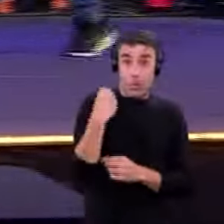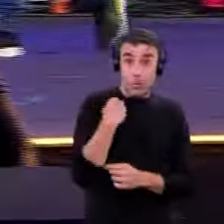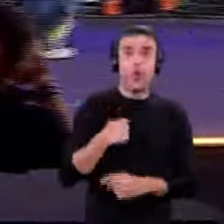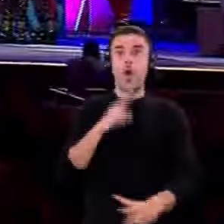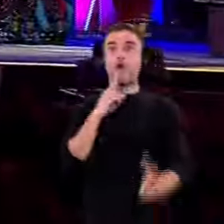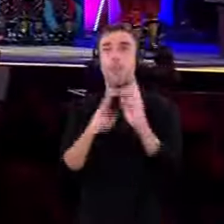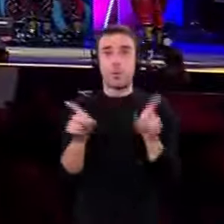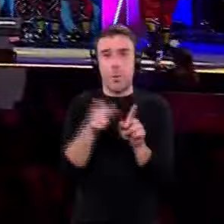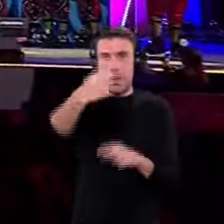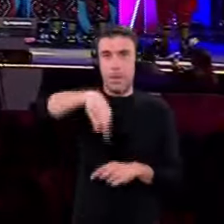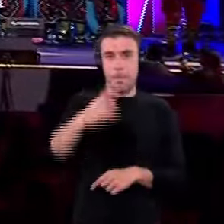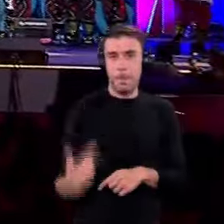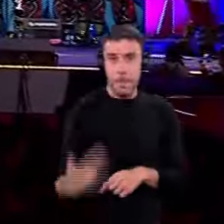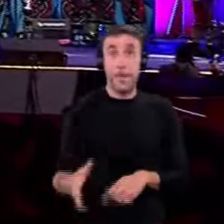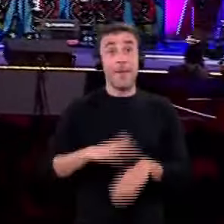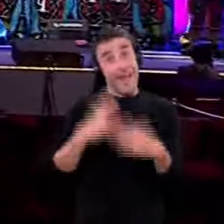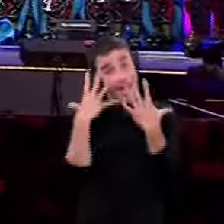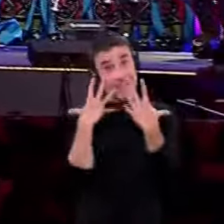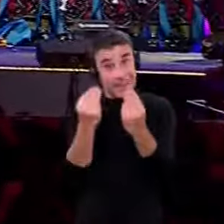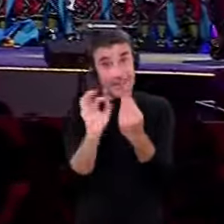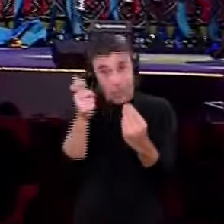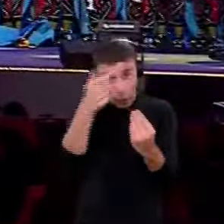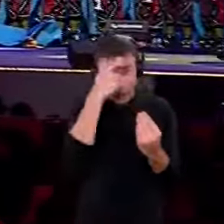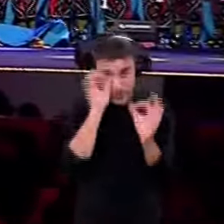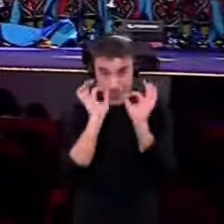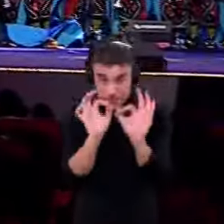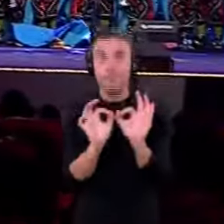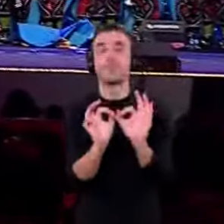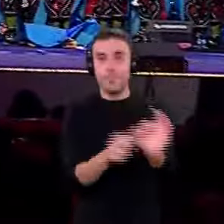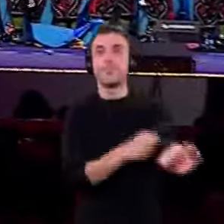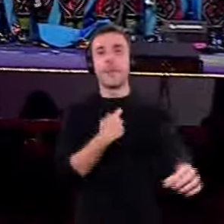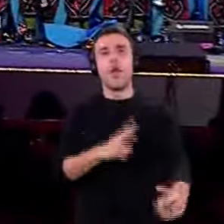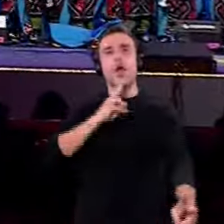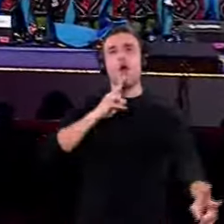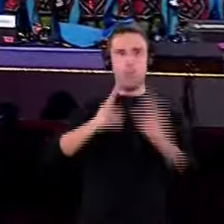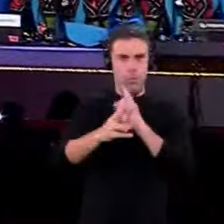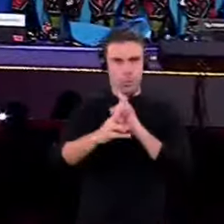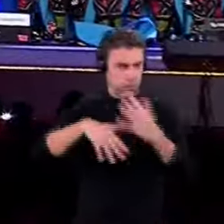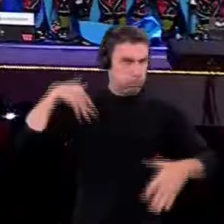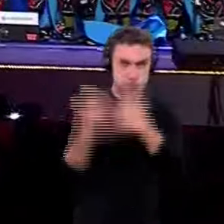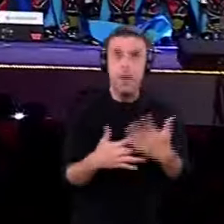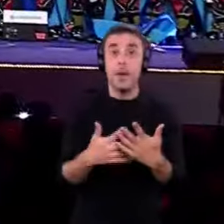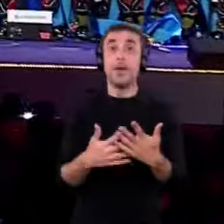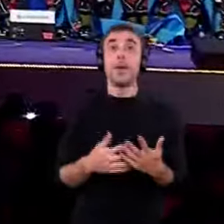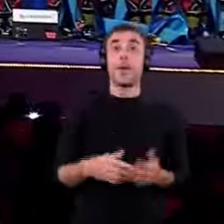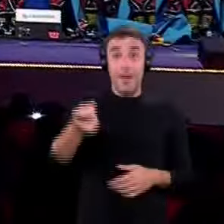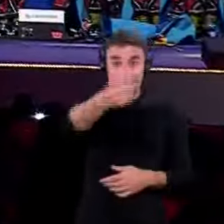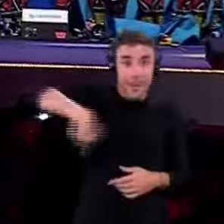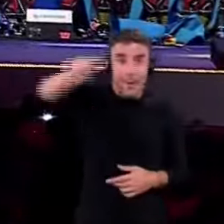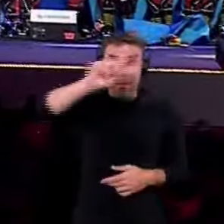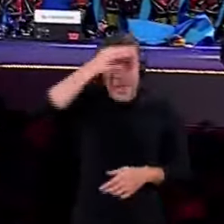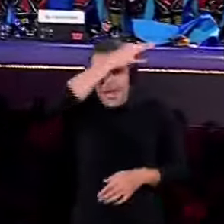contesté como un velillo. Pa' que entiendas el concepto, yo le respondo al fracaso y esta manada